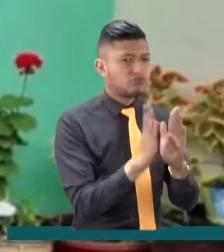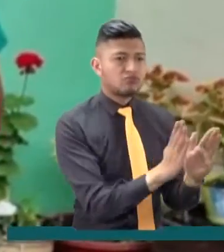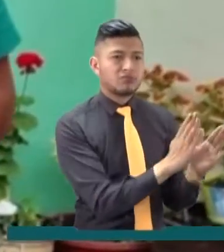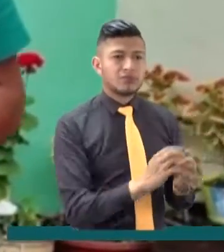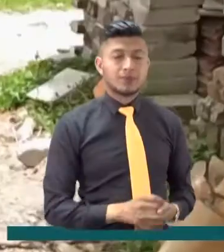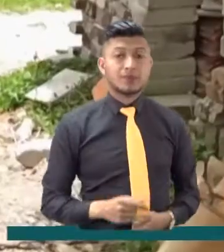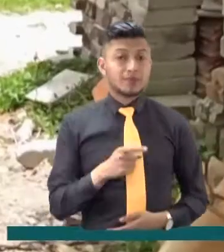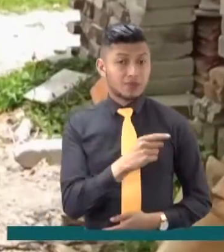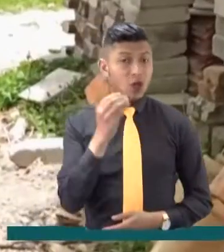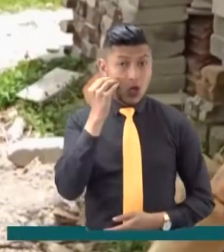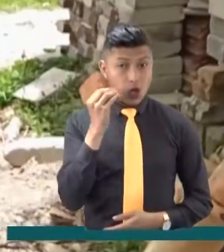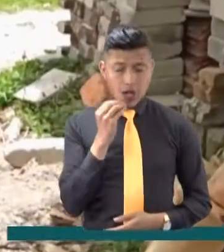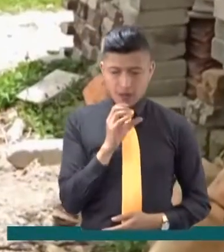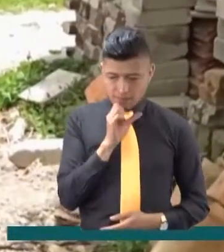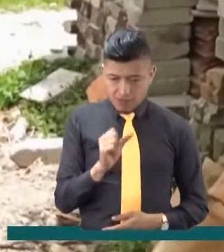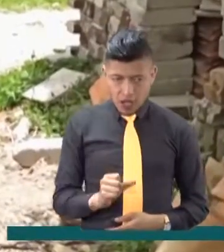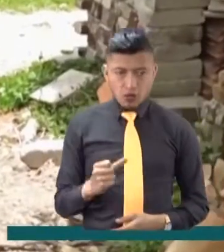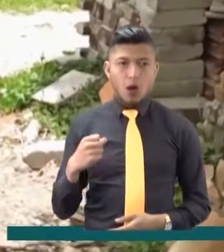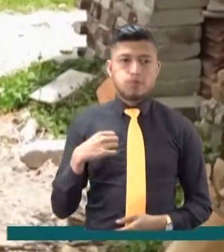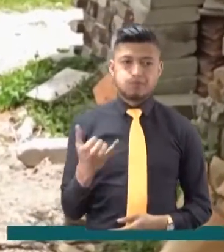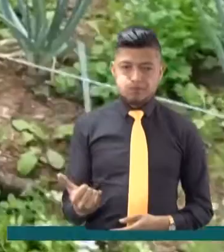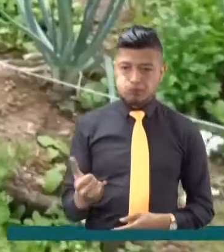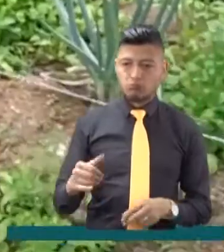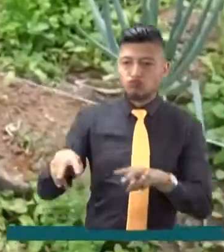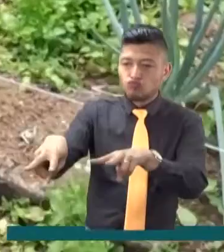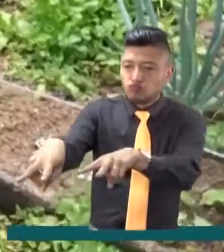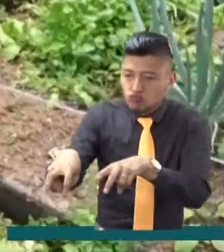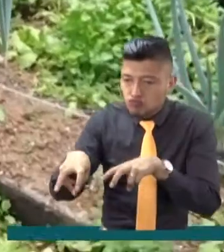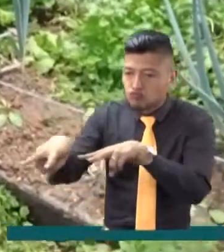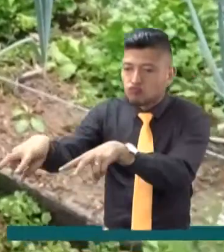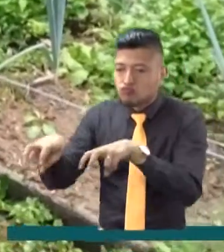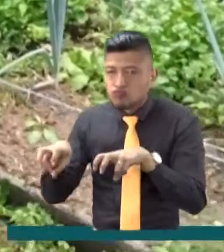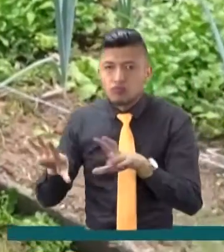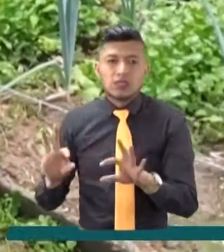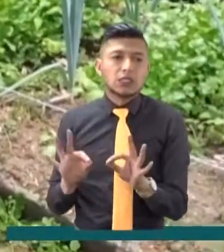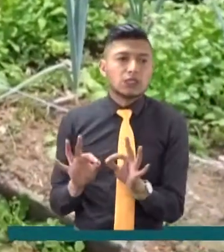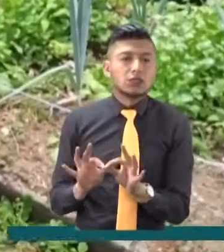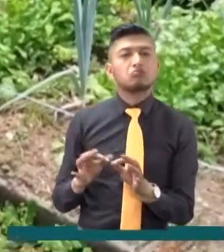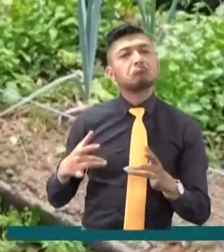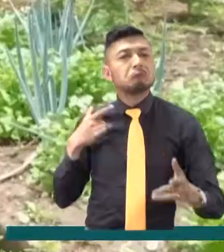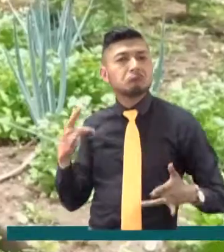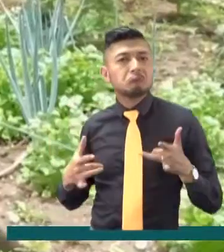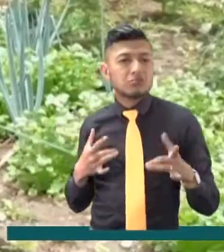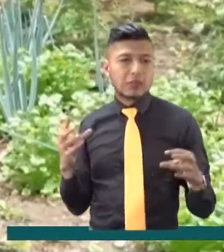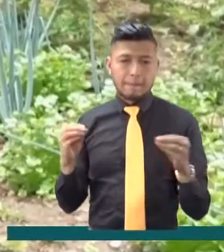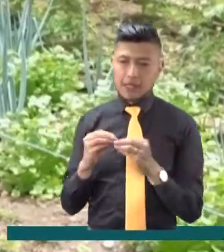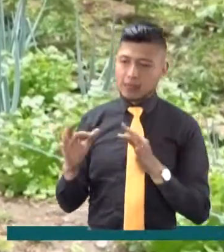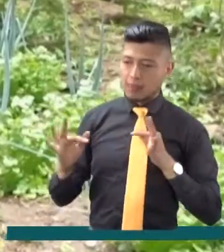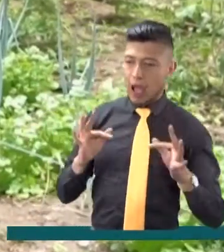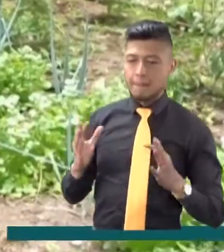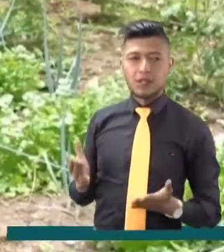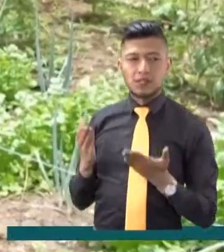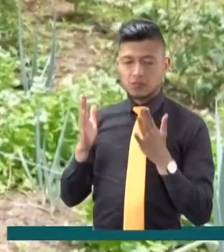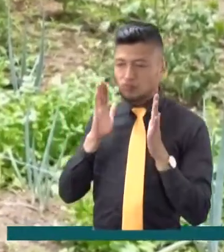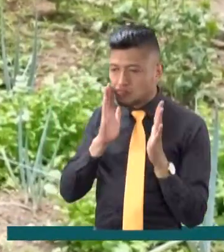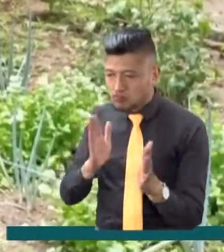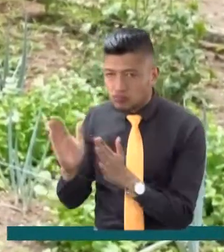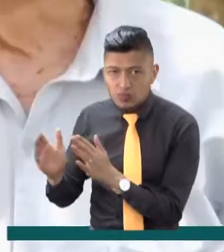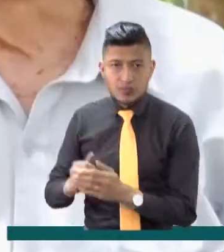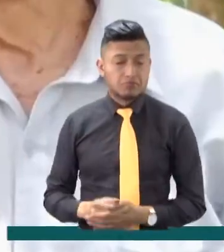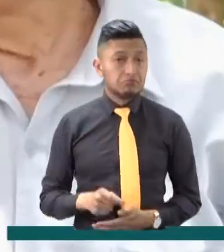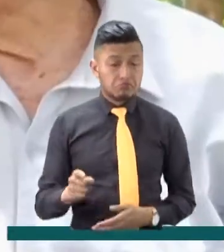de vulnerabilidad. En el hogar, los adultos mayores cuentan con una huerta casera que, además de distraerlos, funciona como